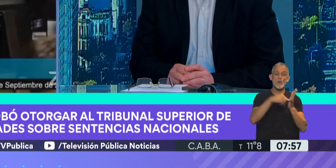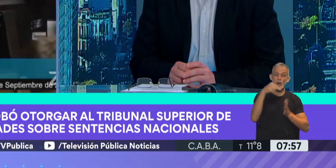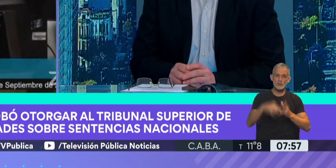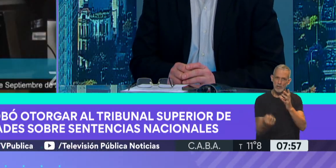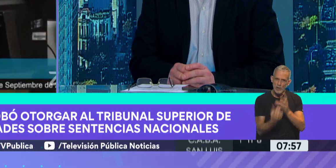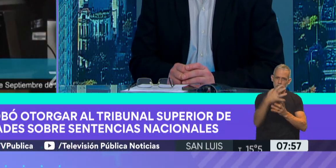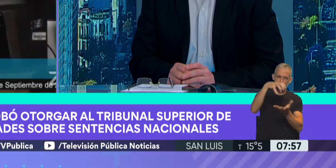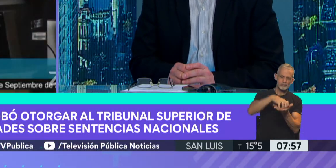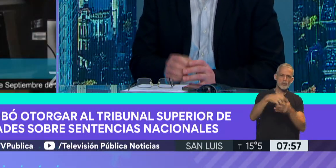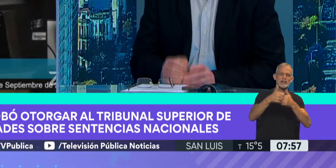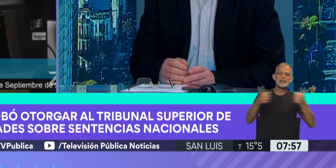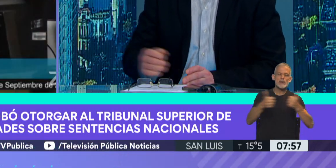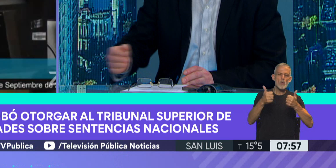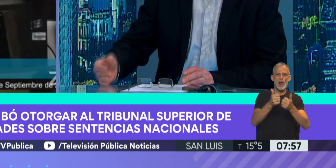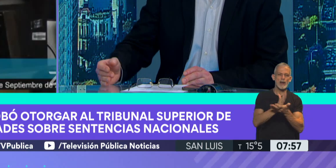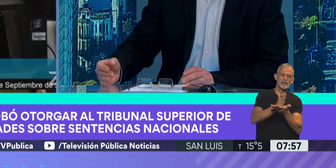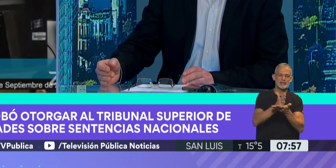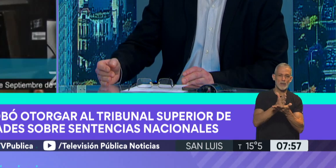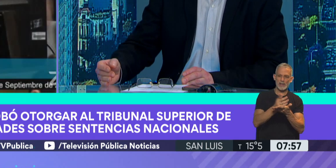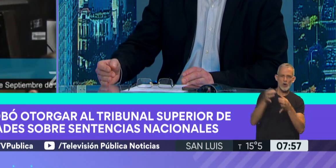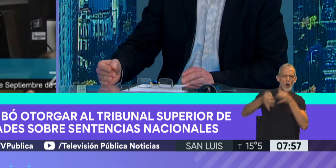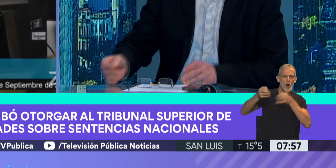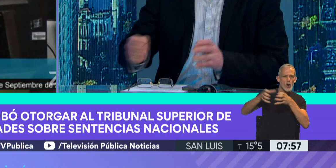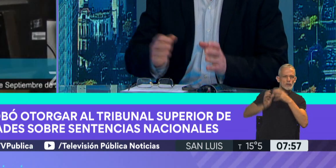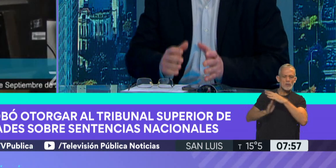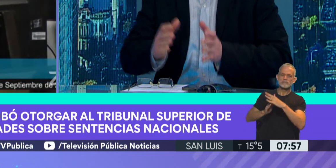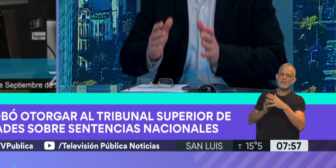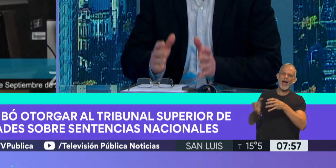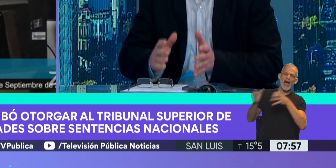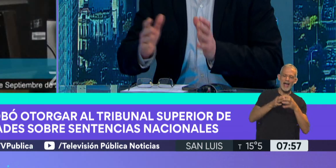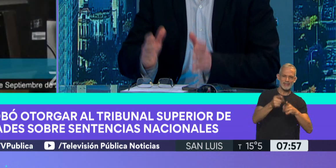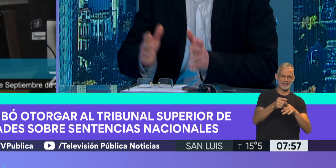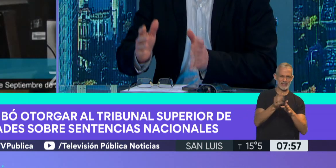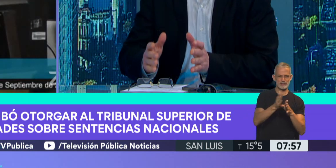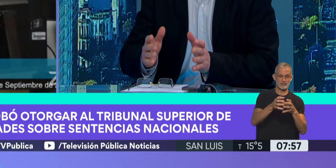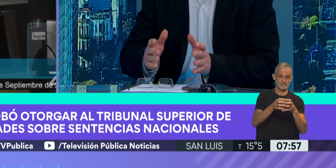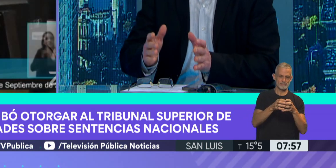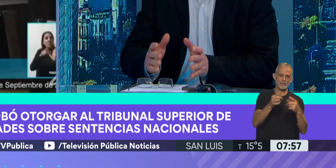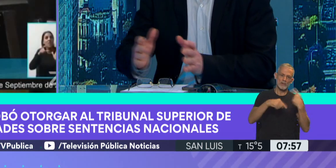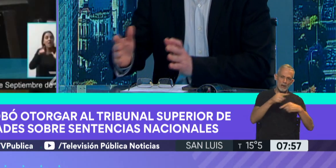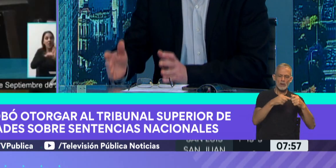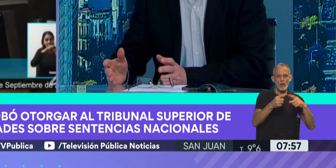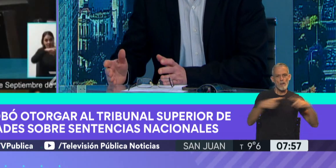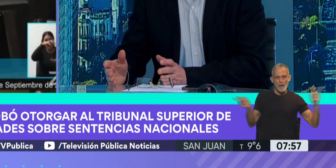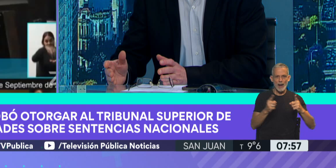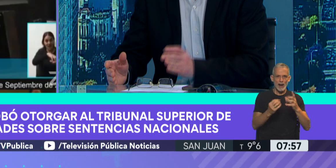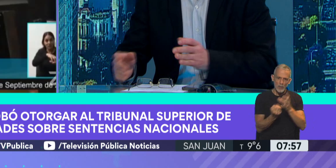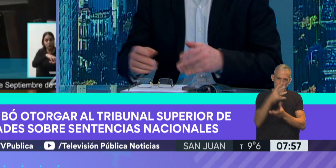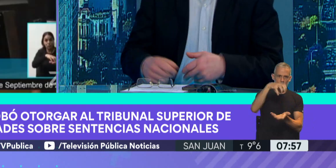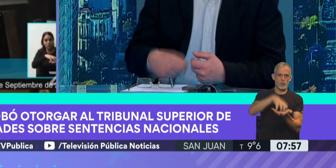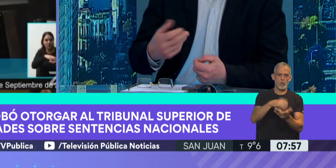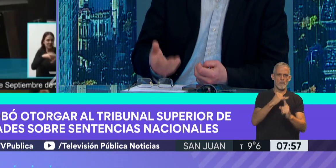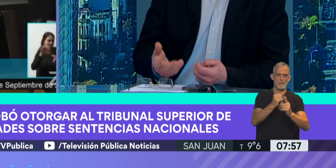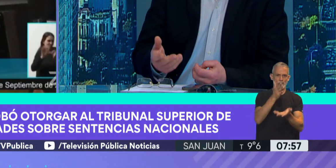crear un tribunal intermedio antes de llegar a la Corte Suprema, es decir, una instancia burocrática más antes de llegar a la Corte